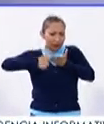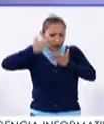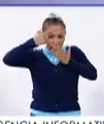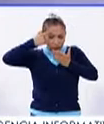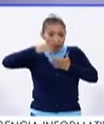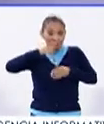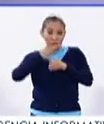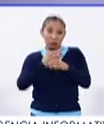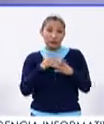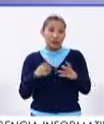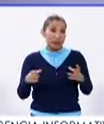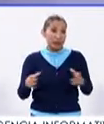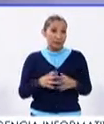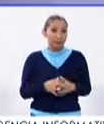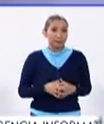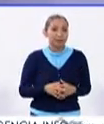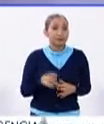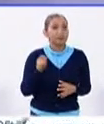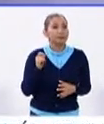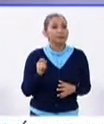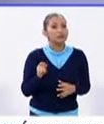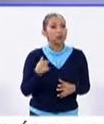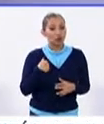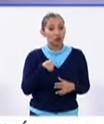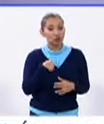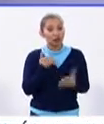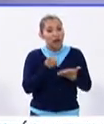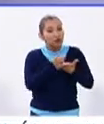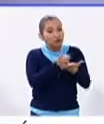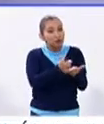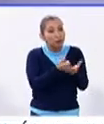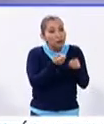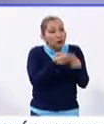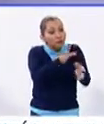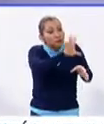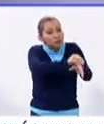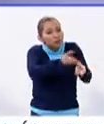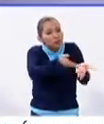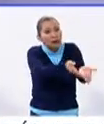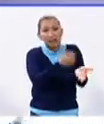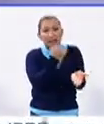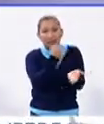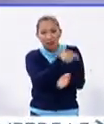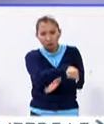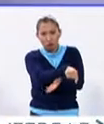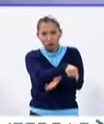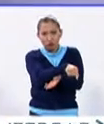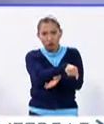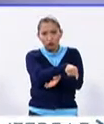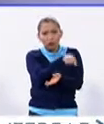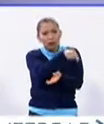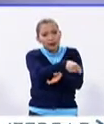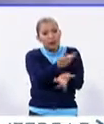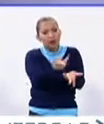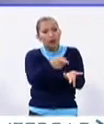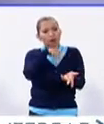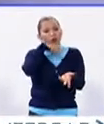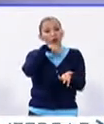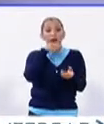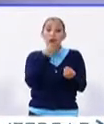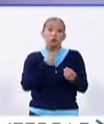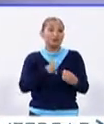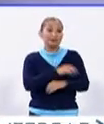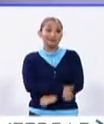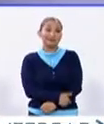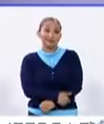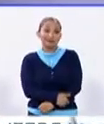una responsabilidad muy grande, que es permitirles a los niños, a las nuevas generaciones, que se frustren a